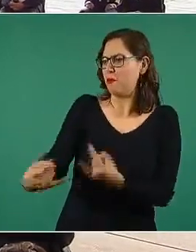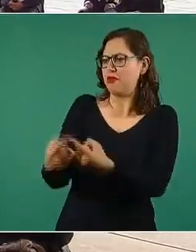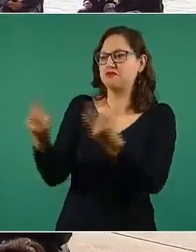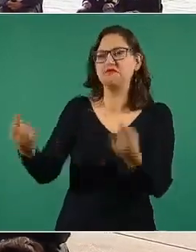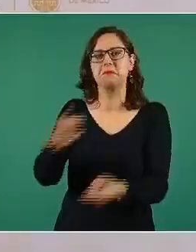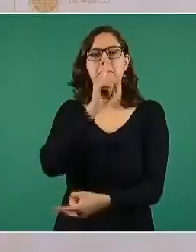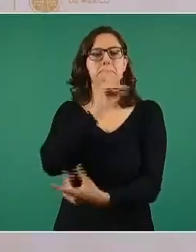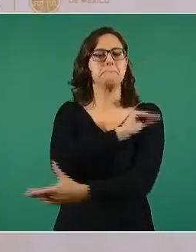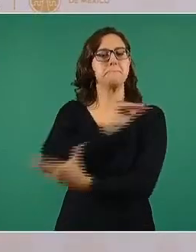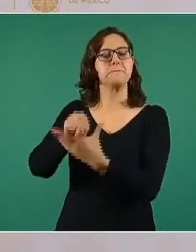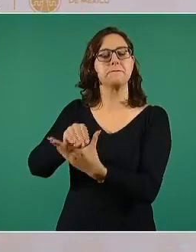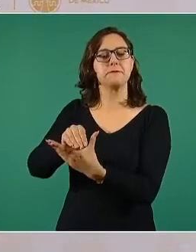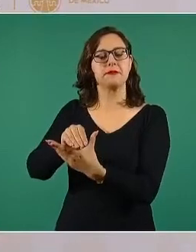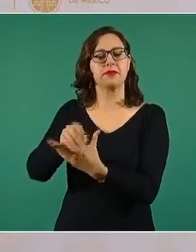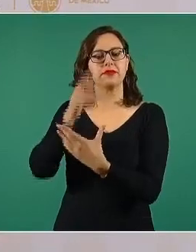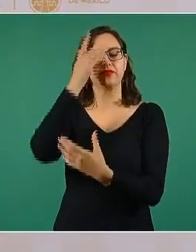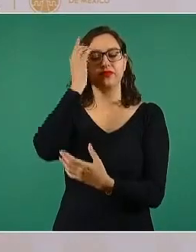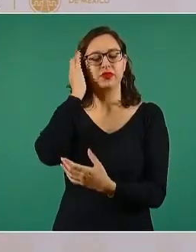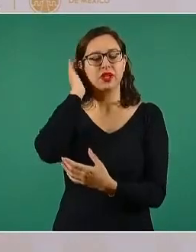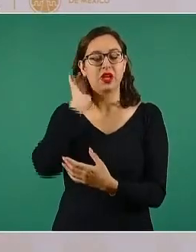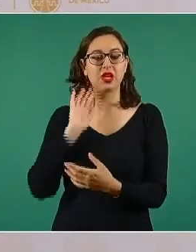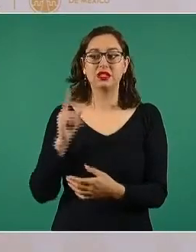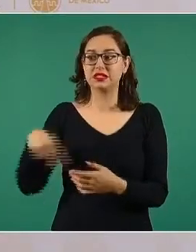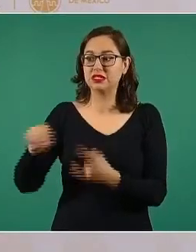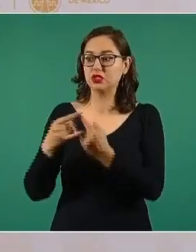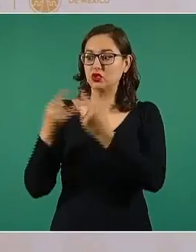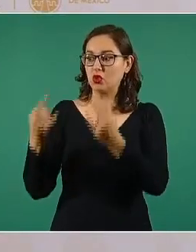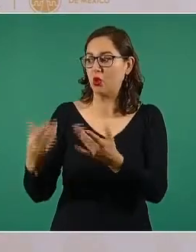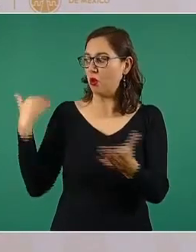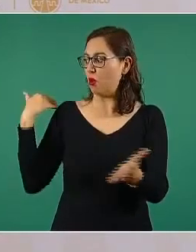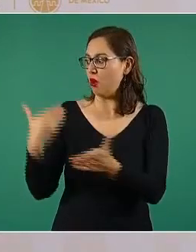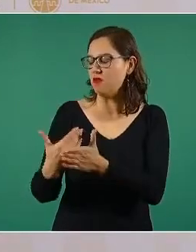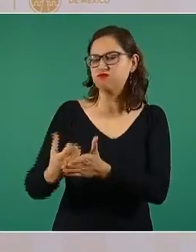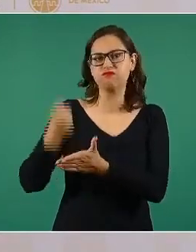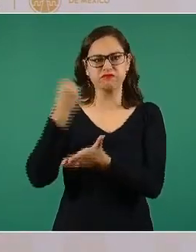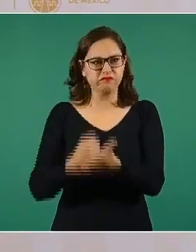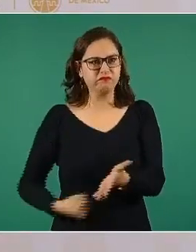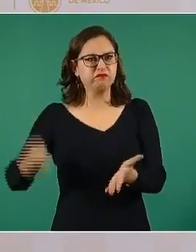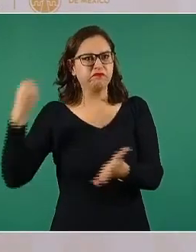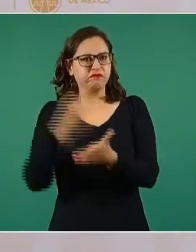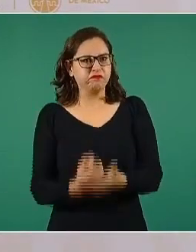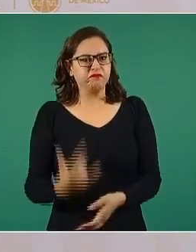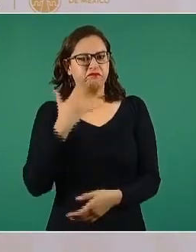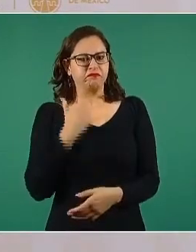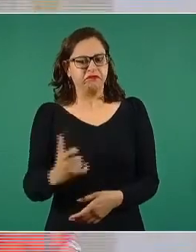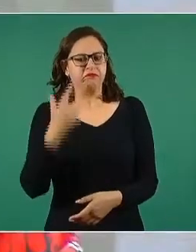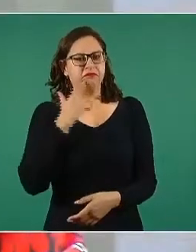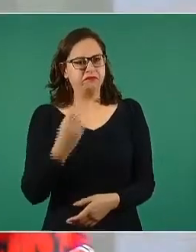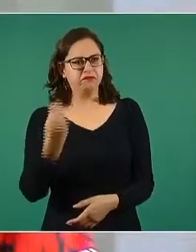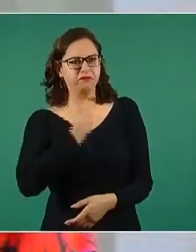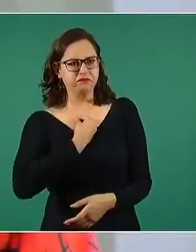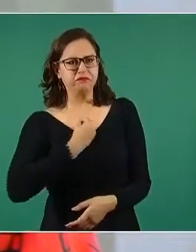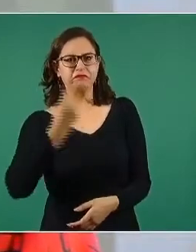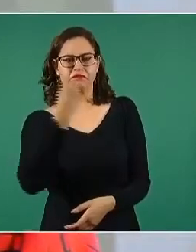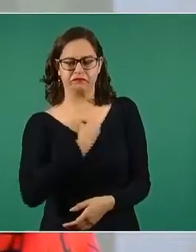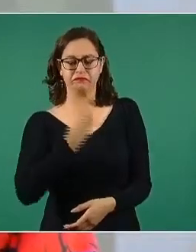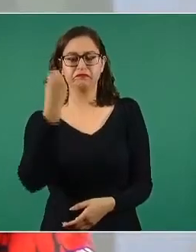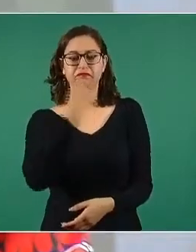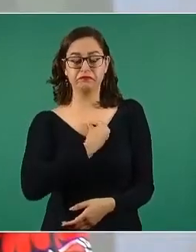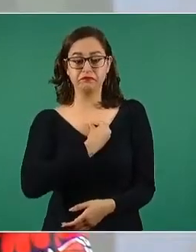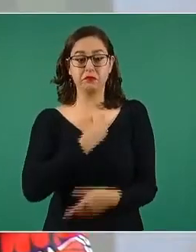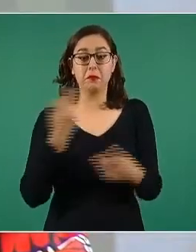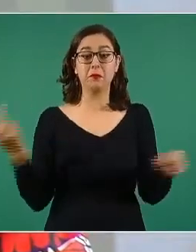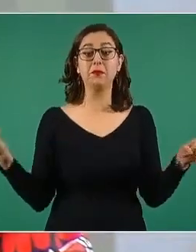las civilizaciones precolombinas, sino su histórica resistencia. Porque como dice Federico Navarrete,